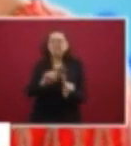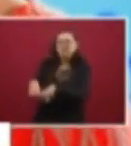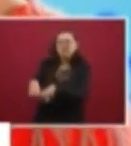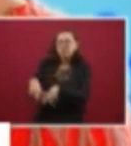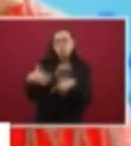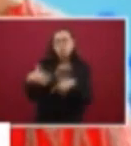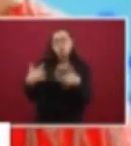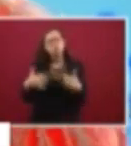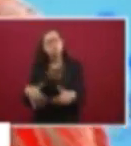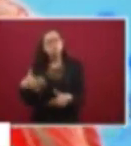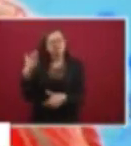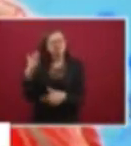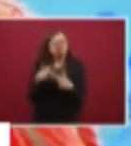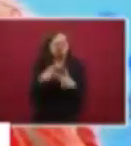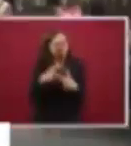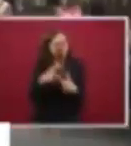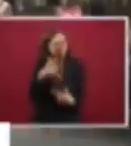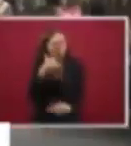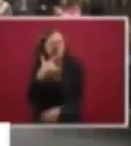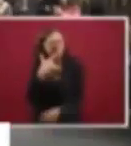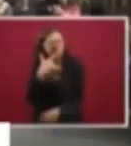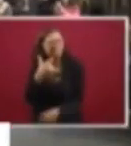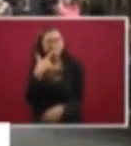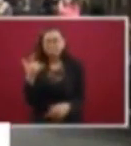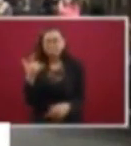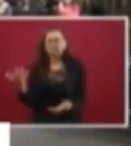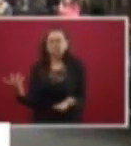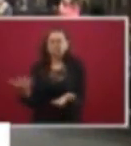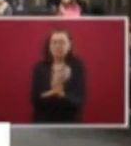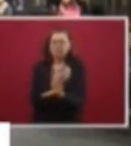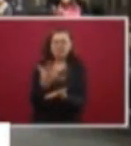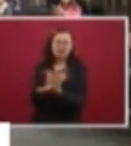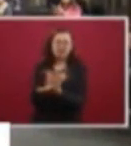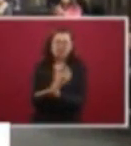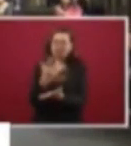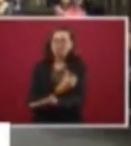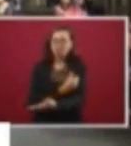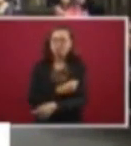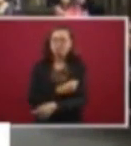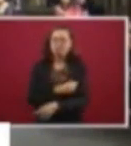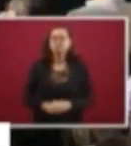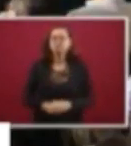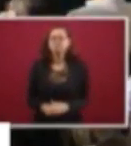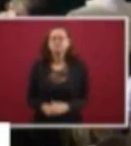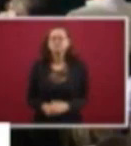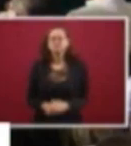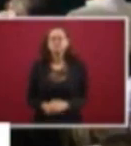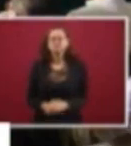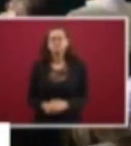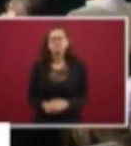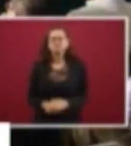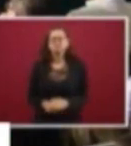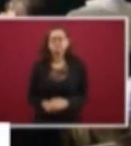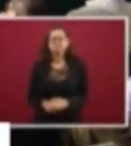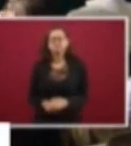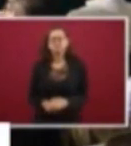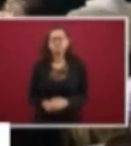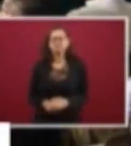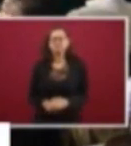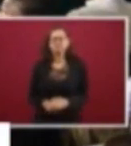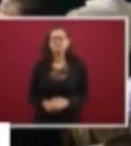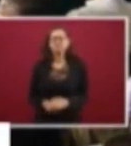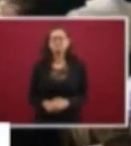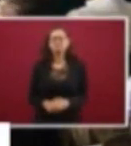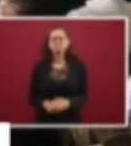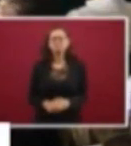tensa en esta presentación, y que hable claro y conciso. ¿En dónde van a estar las becas? Porque las becas, Pepe, no